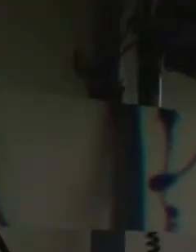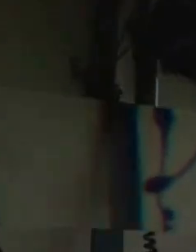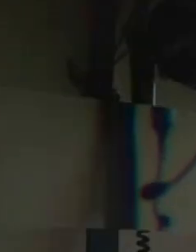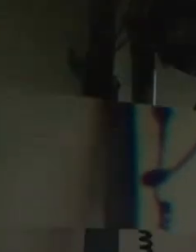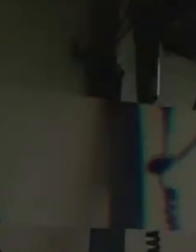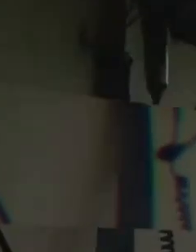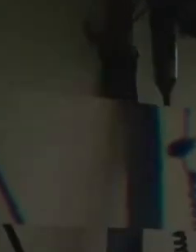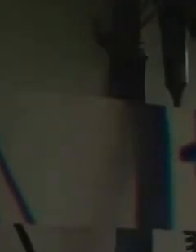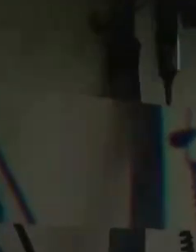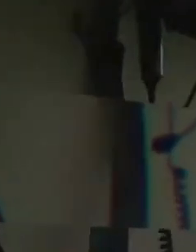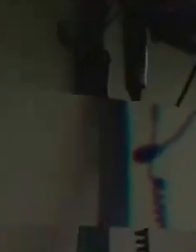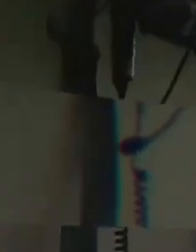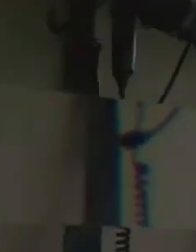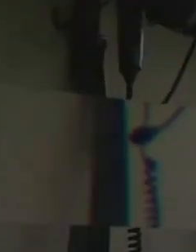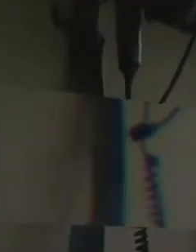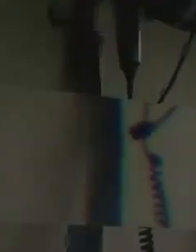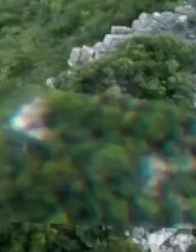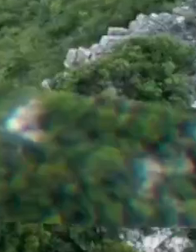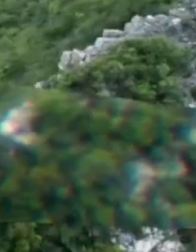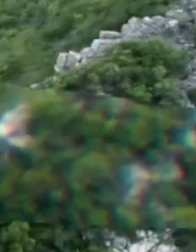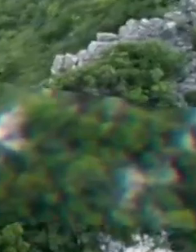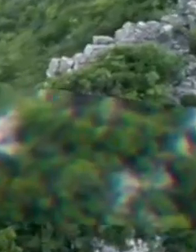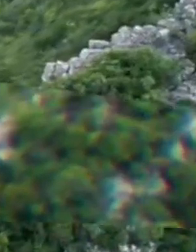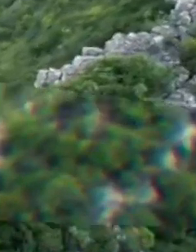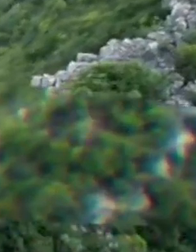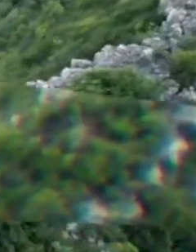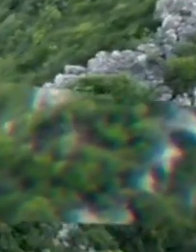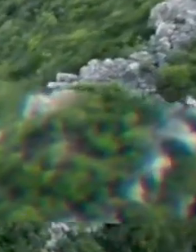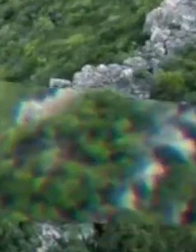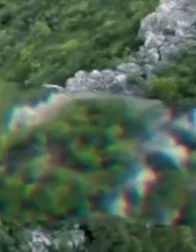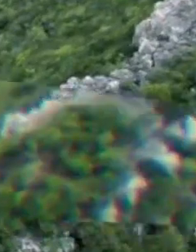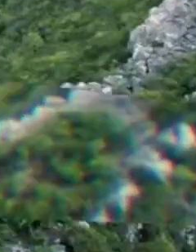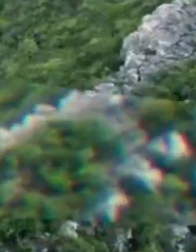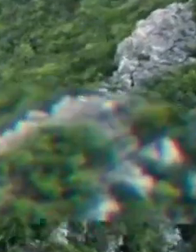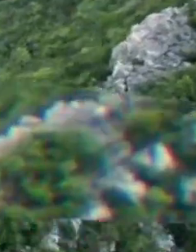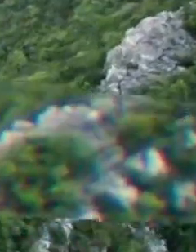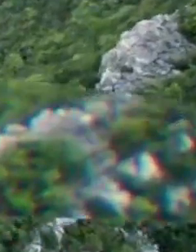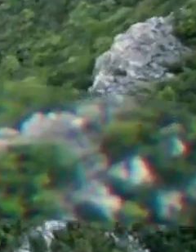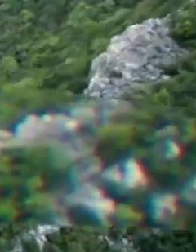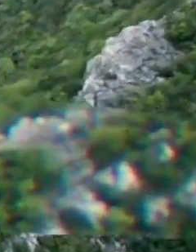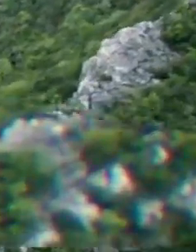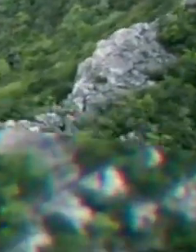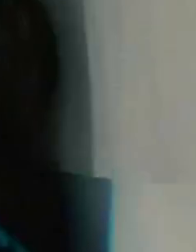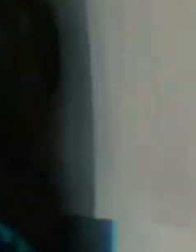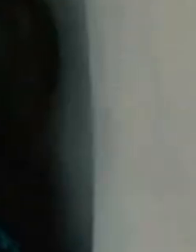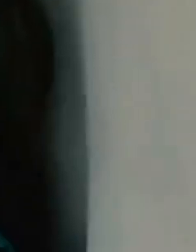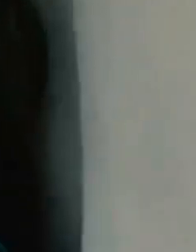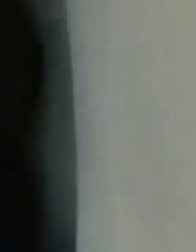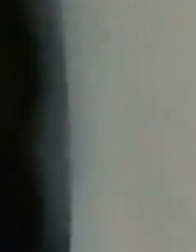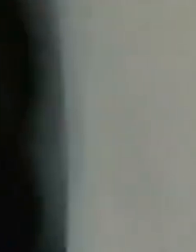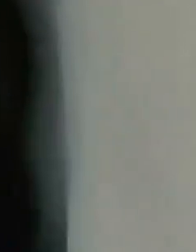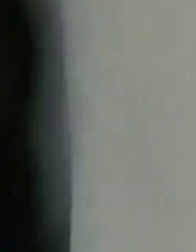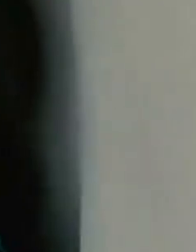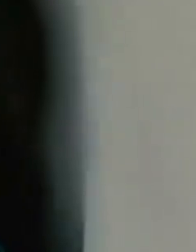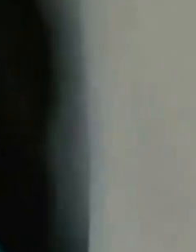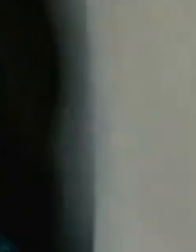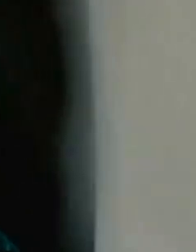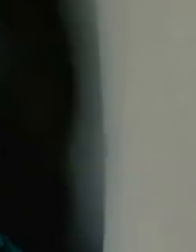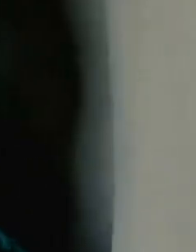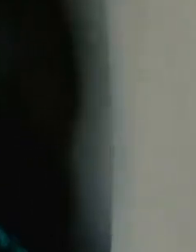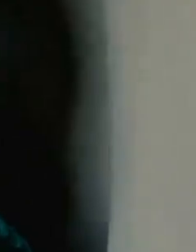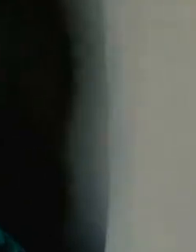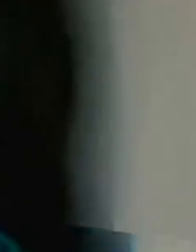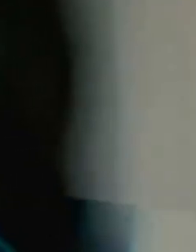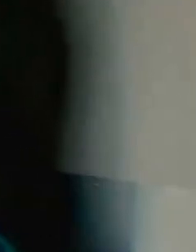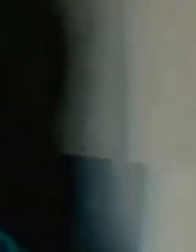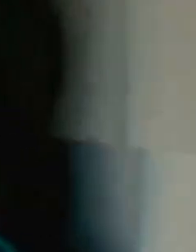recubre sus más importantes tesoros con sus imponentes montañas. Entre toda esta inmensidad se encuentra una cueva